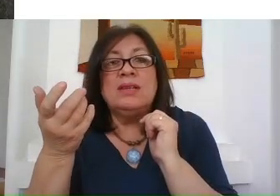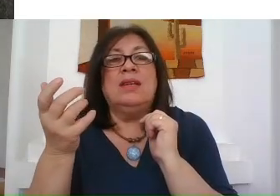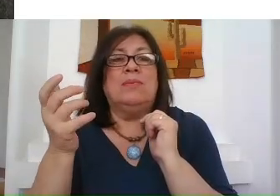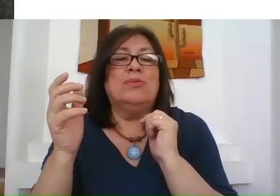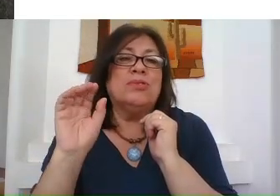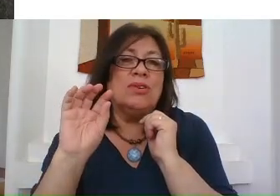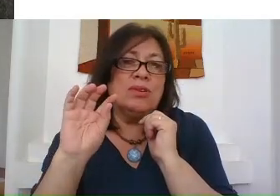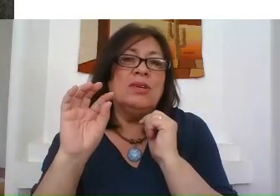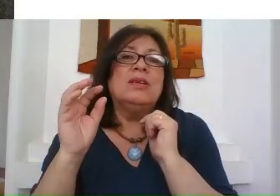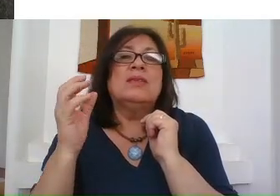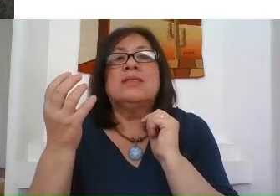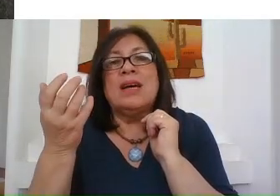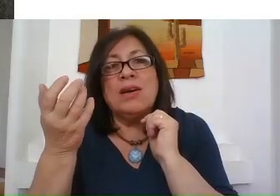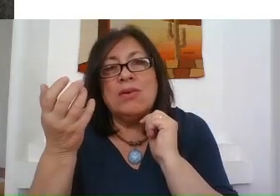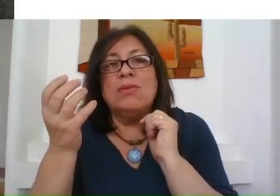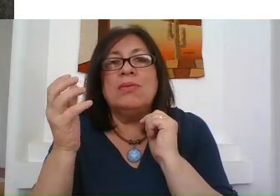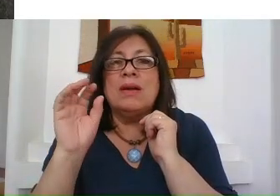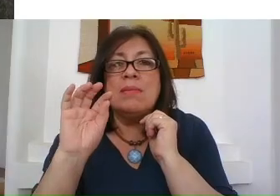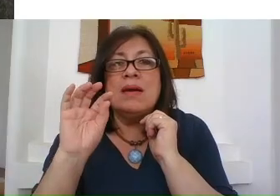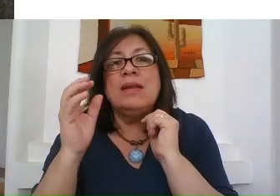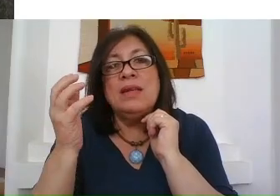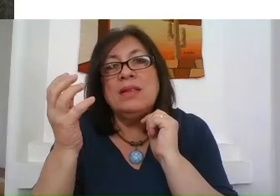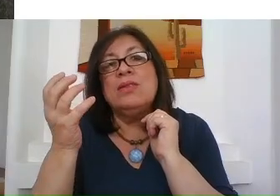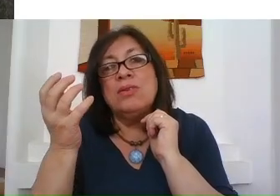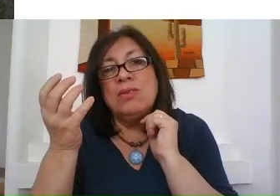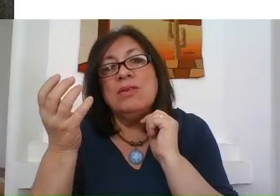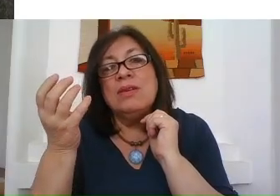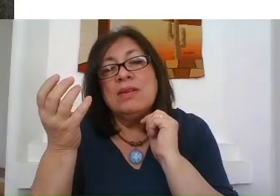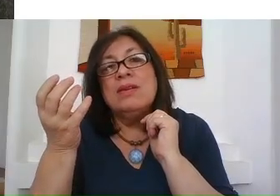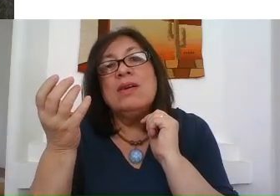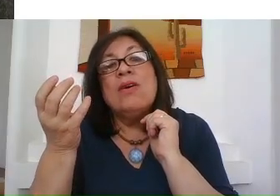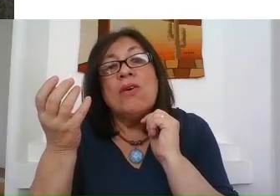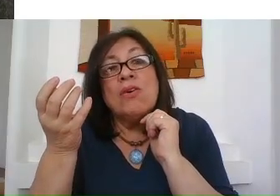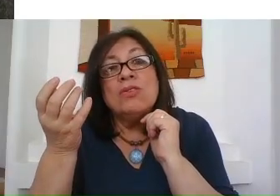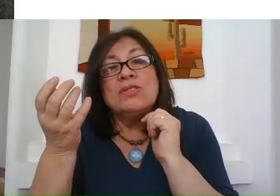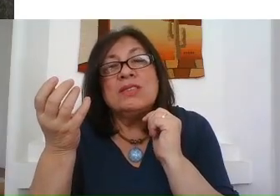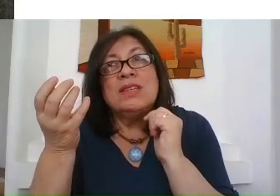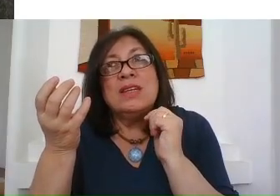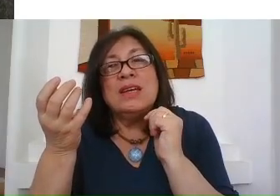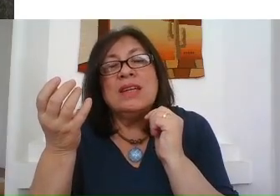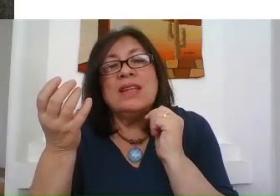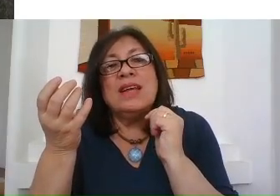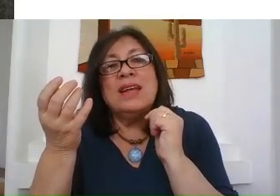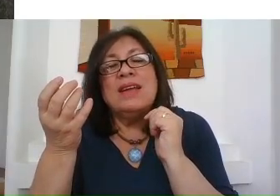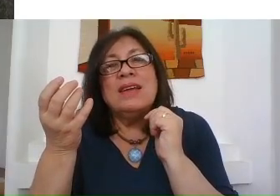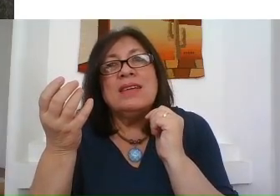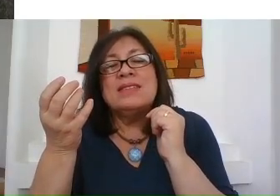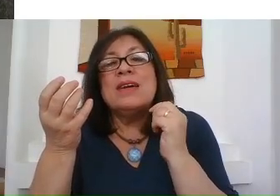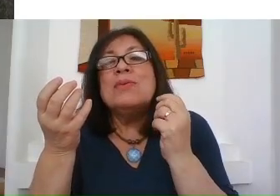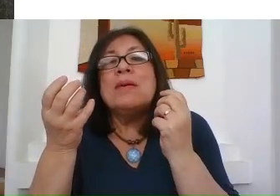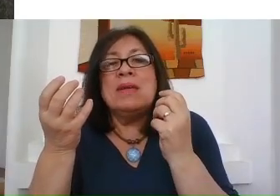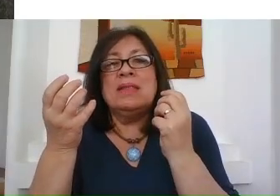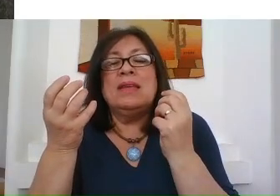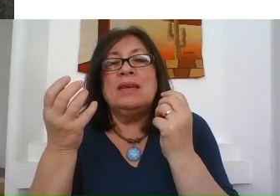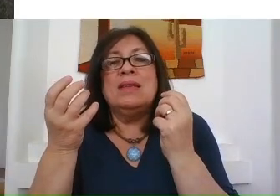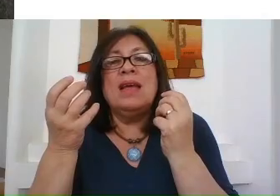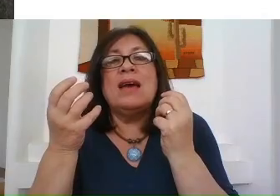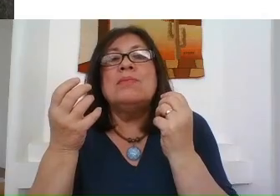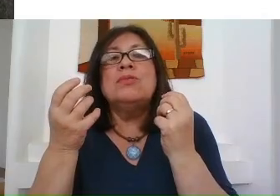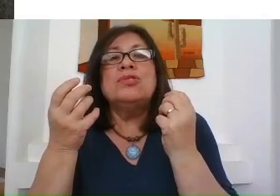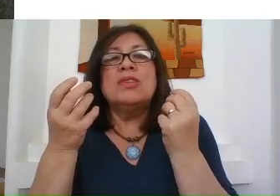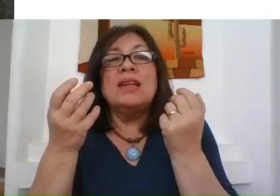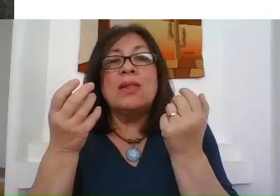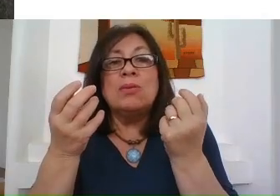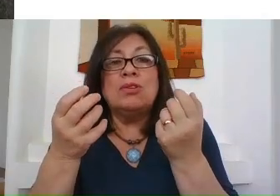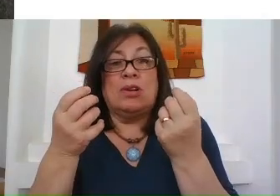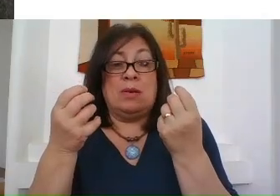semantizó y le puso saco una manito, o si seguramente